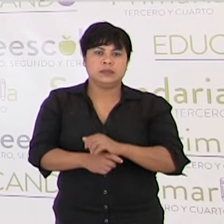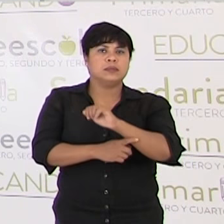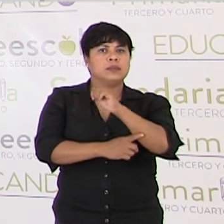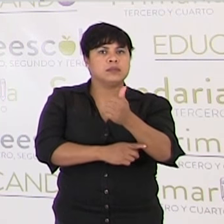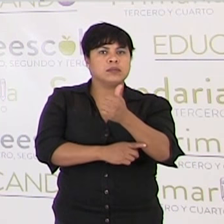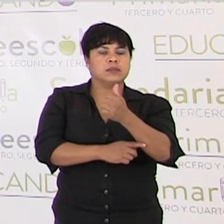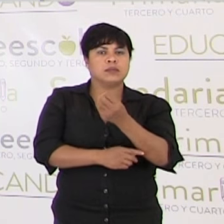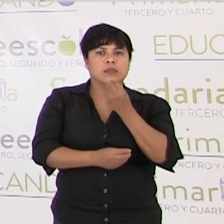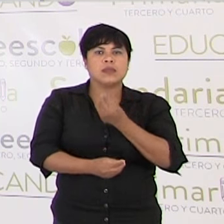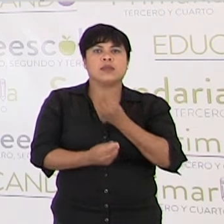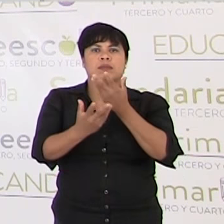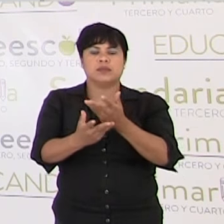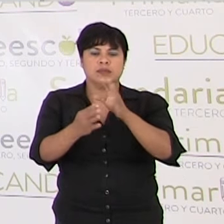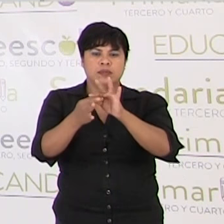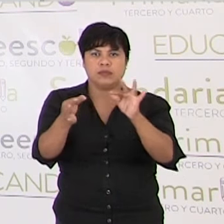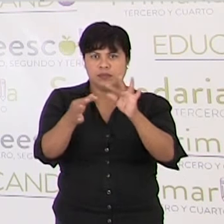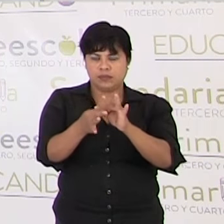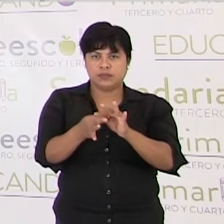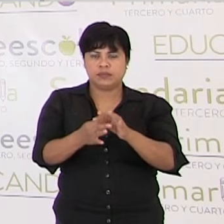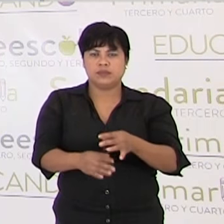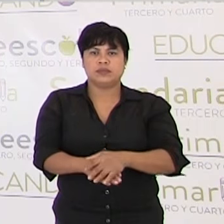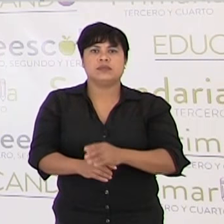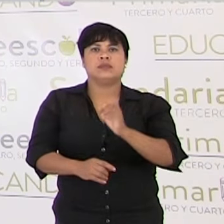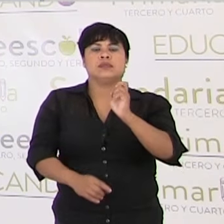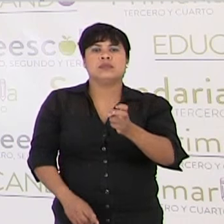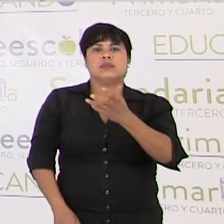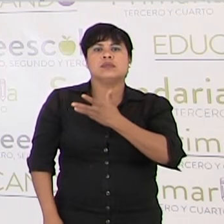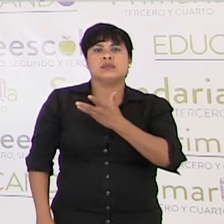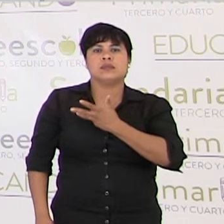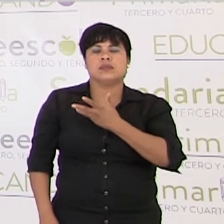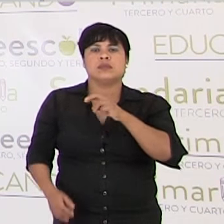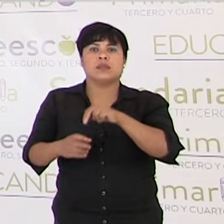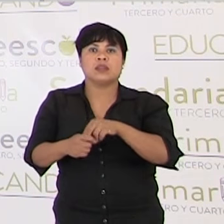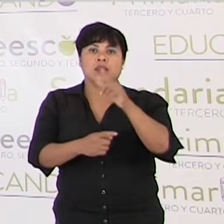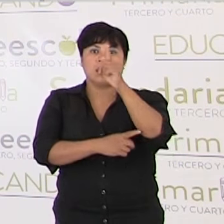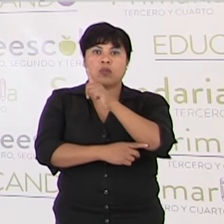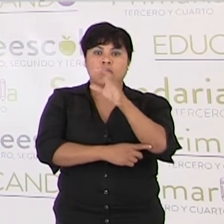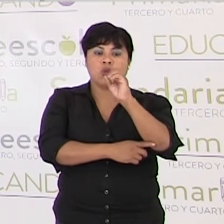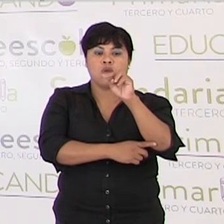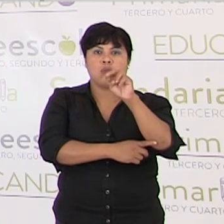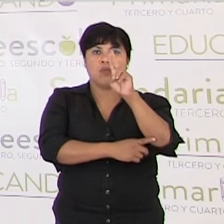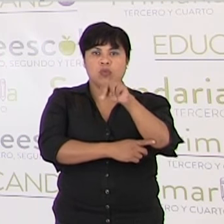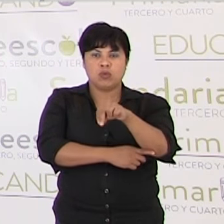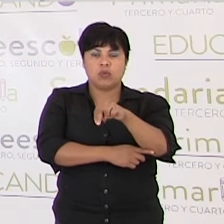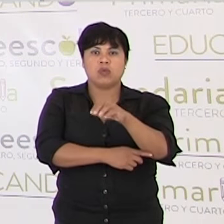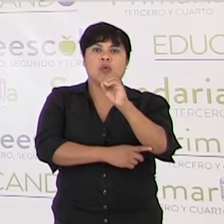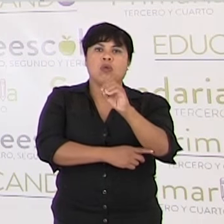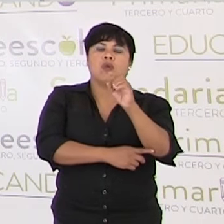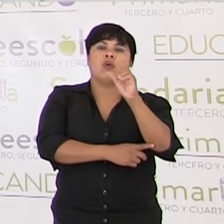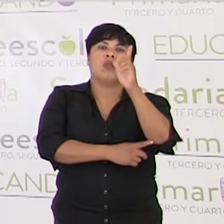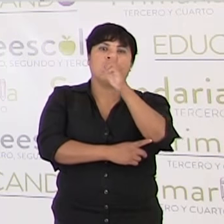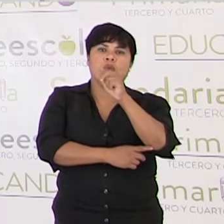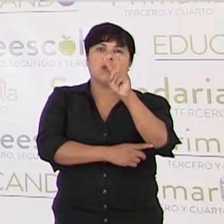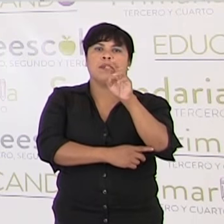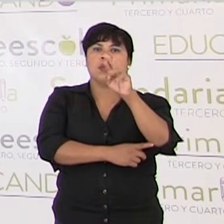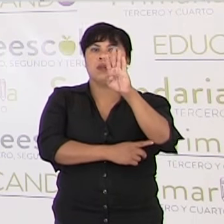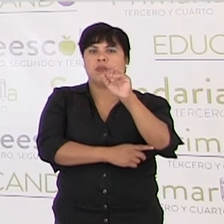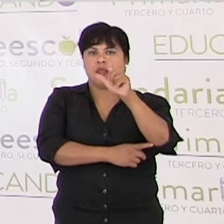algunas expresiones que están en lenguaje común o en lenguaje